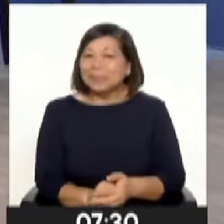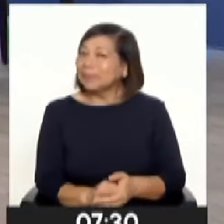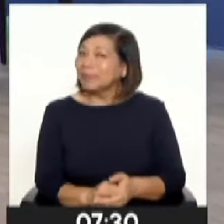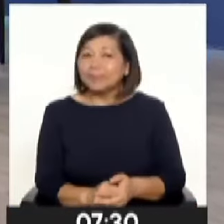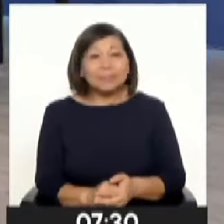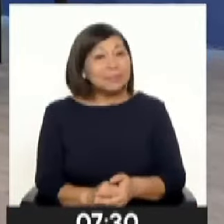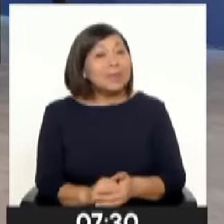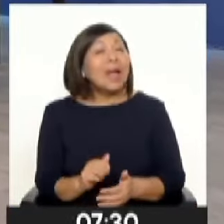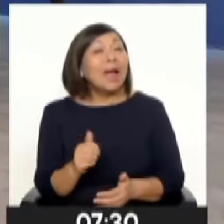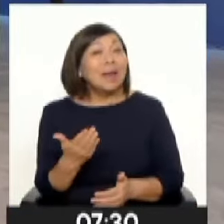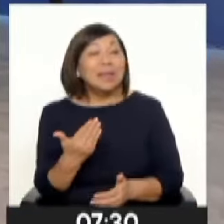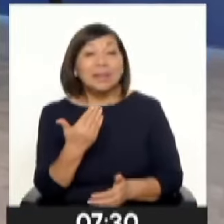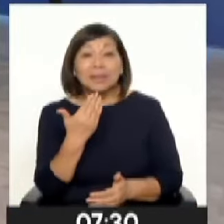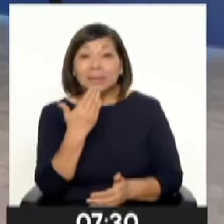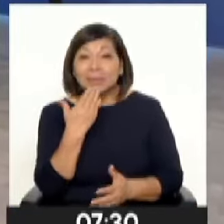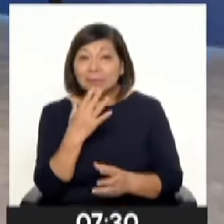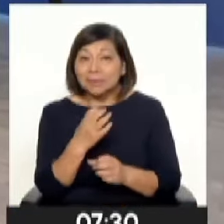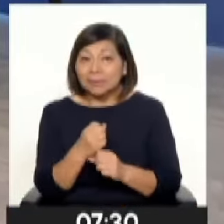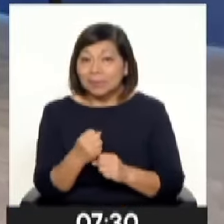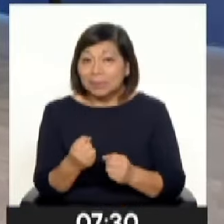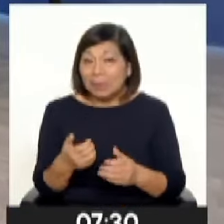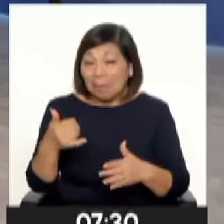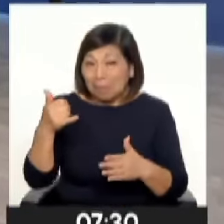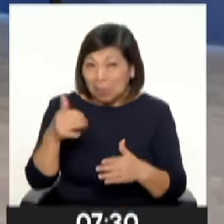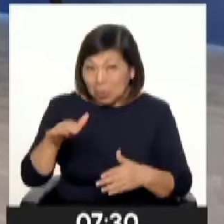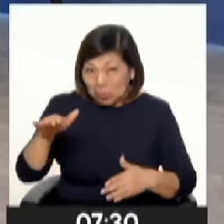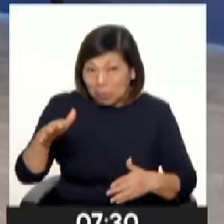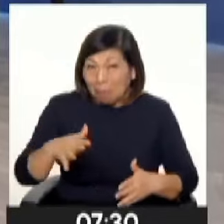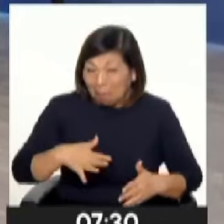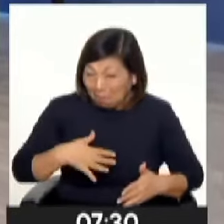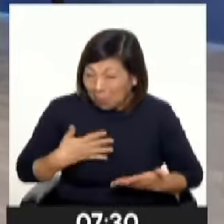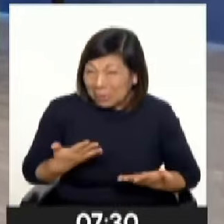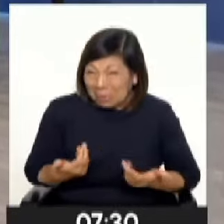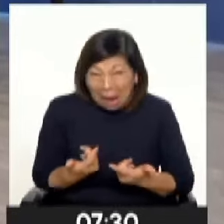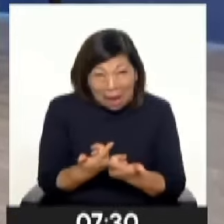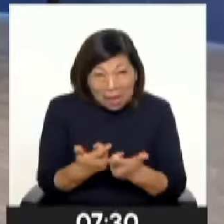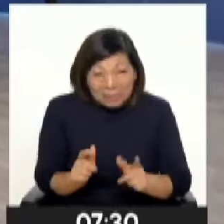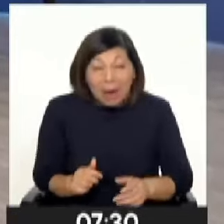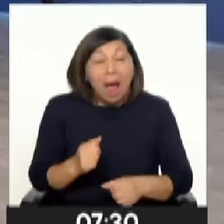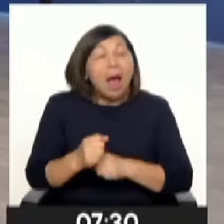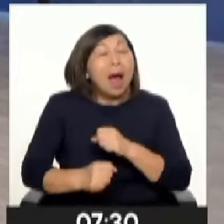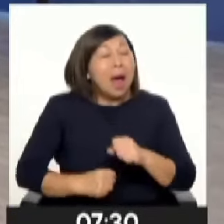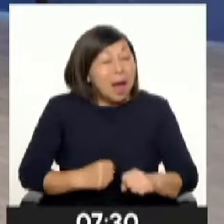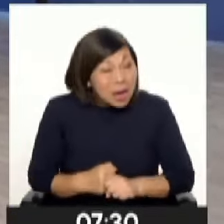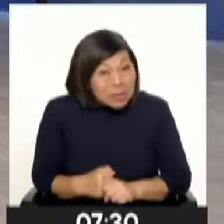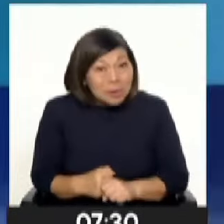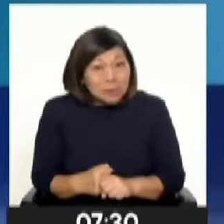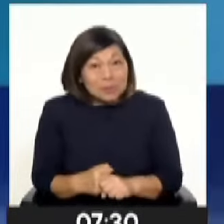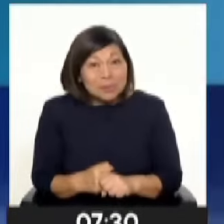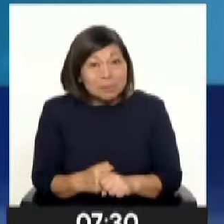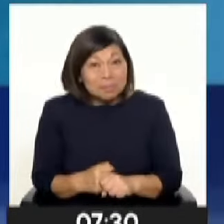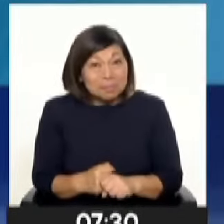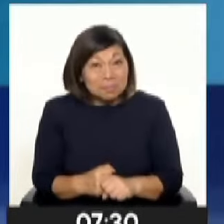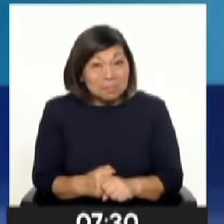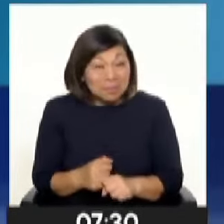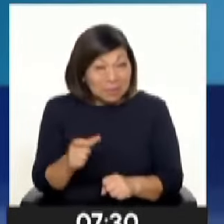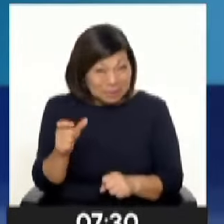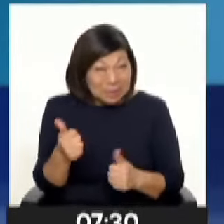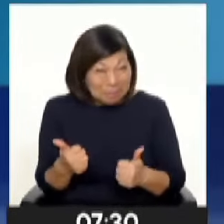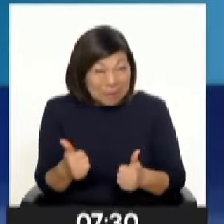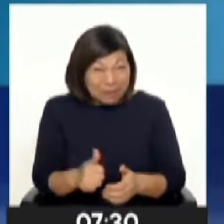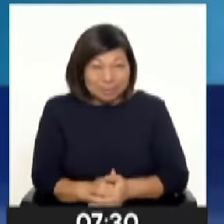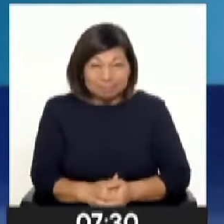suficiente. Alguien que sostenidamente viola a un niño durante años, ¿es útil a la